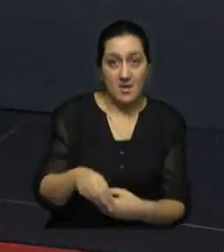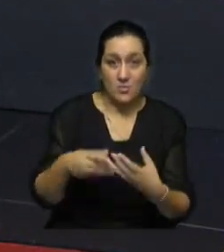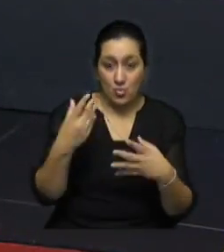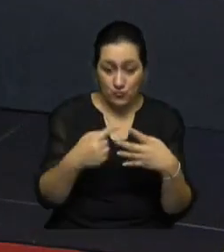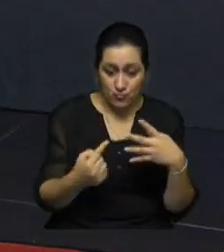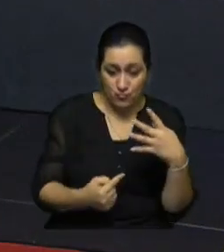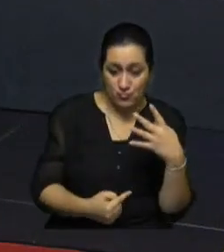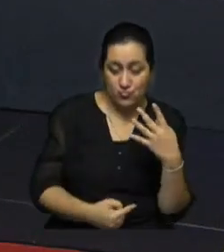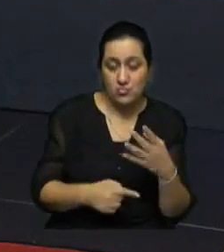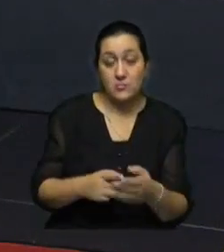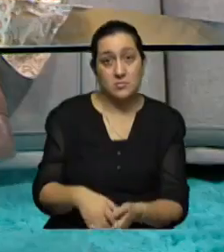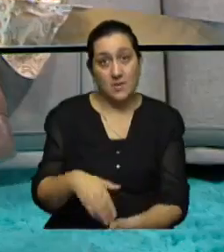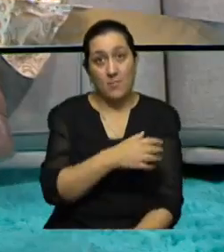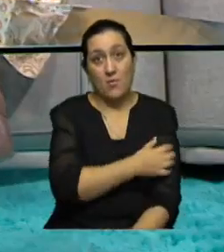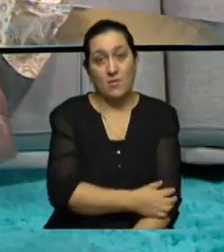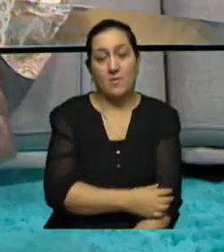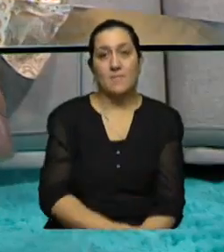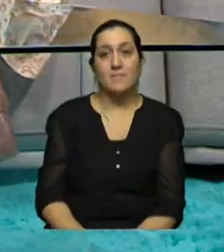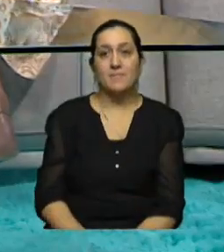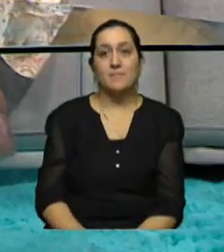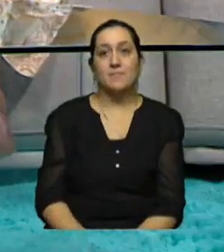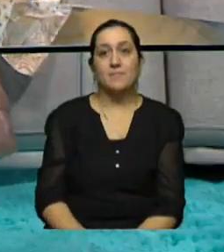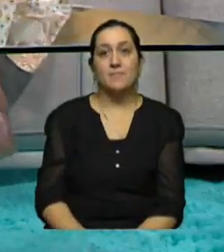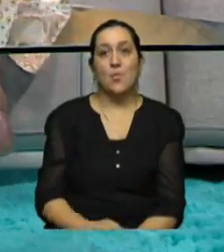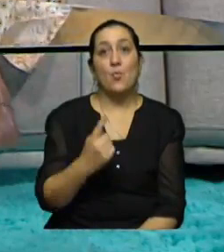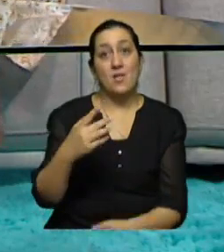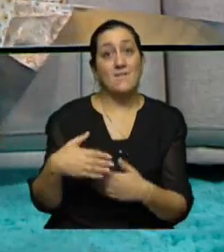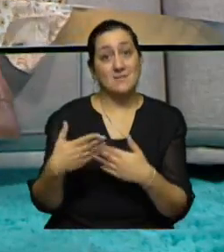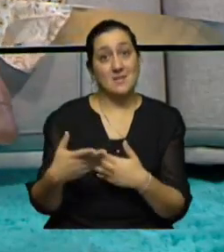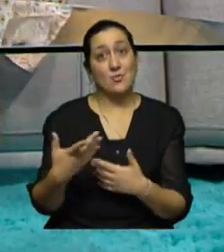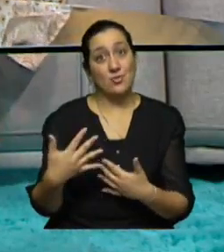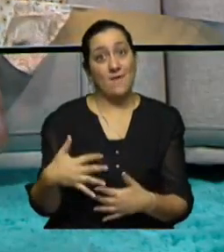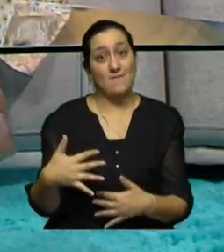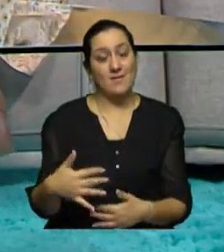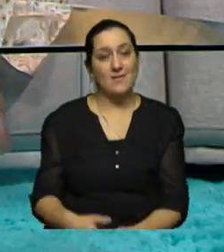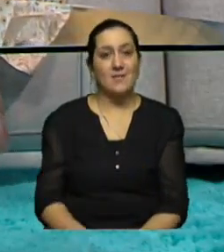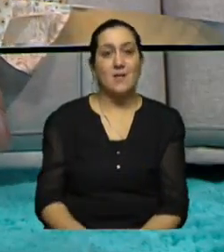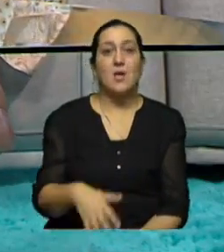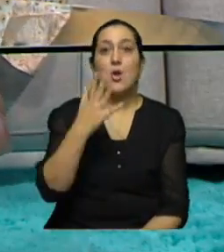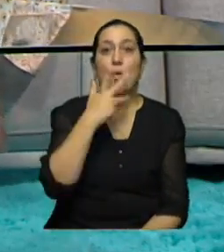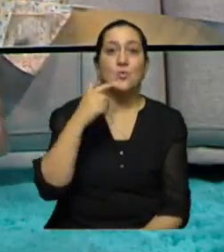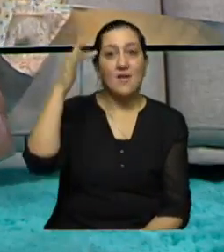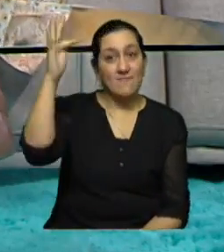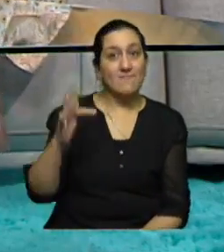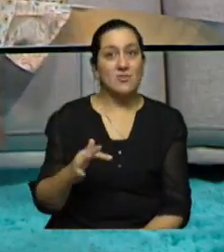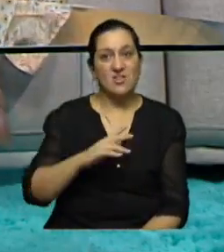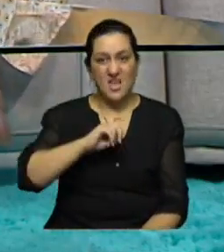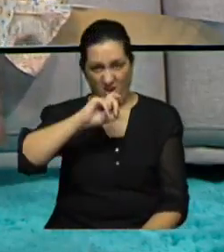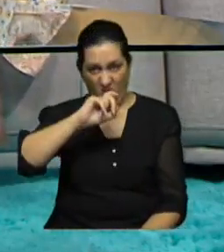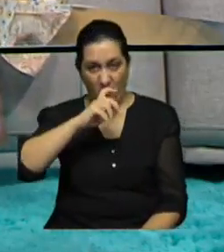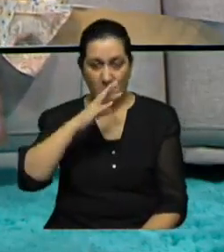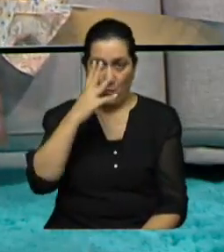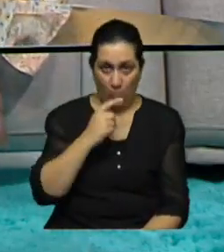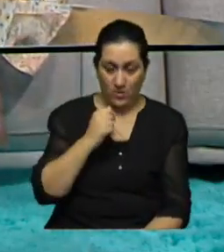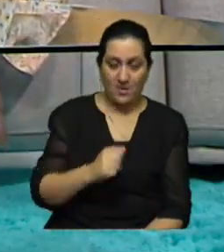es ser pobre. Picante, picante estás hoy, dijo una de las vecinas. Ah. Sí. Nos gusta este Fito combativo. Me caliento, me caliento. Muy